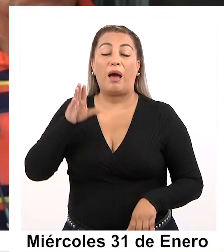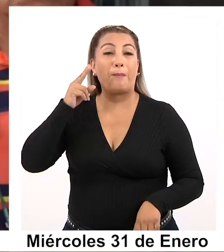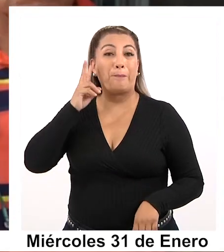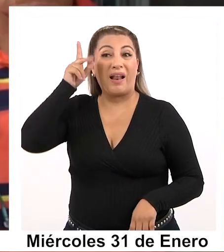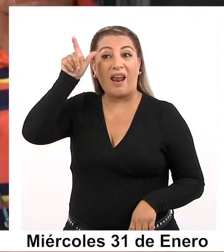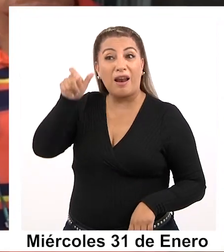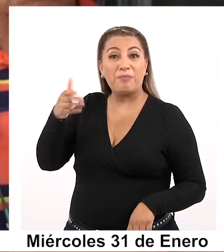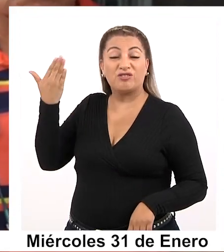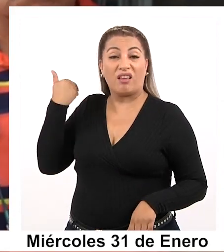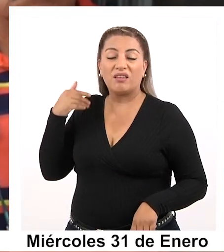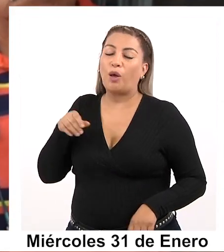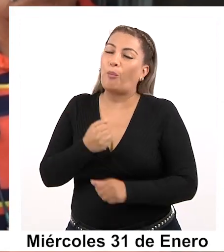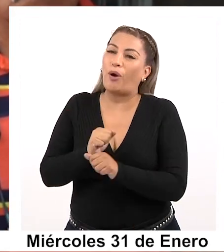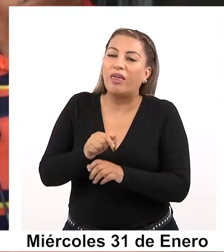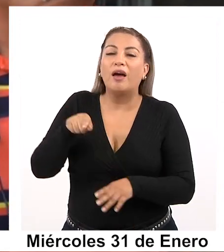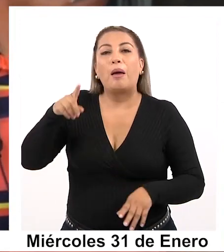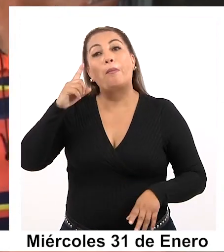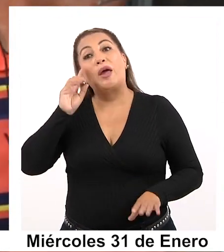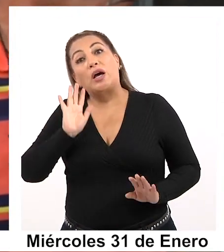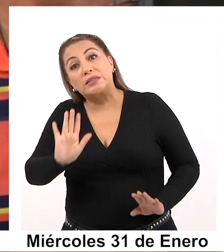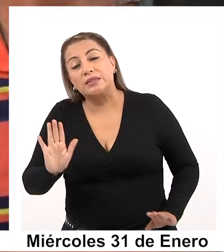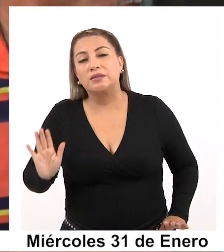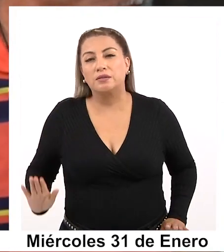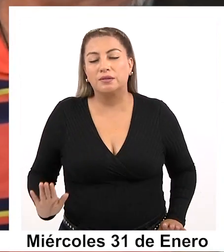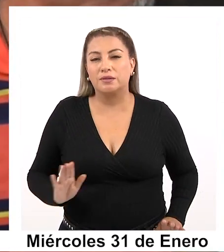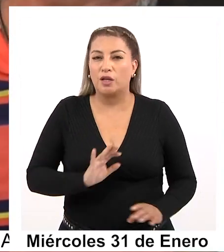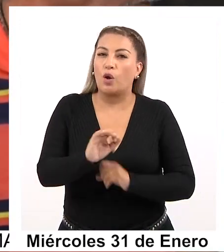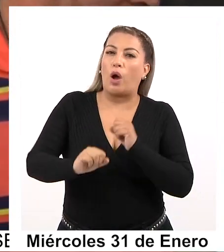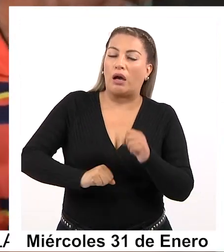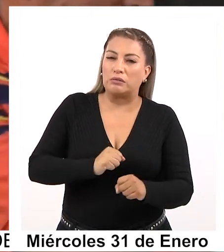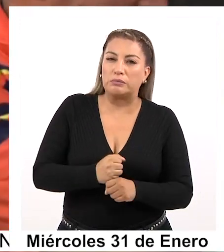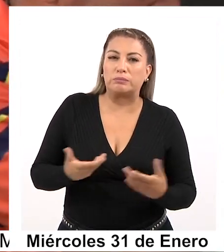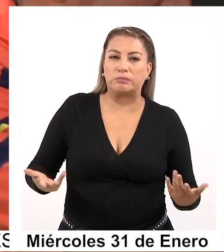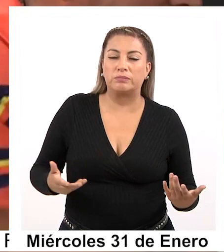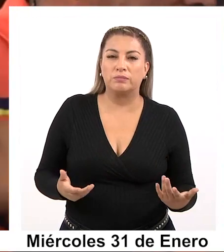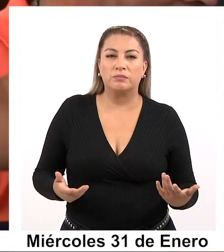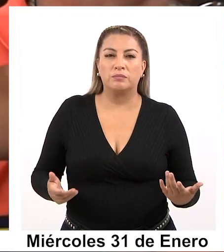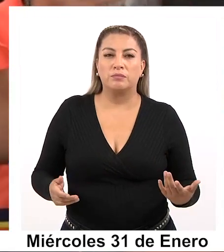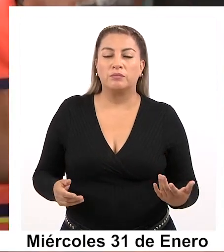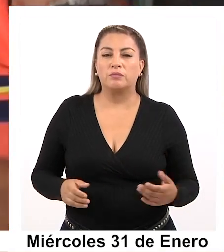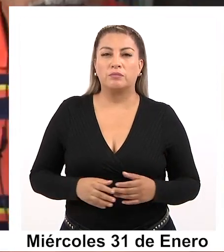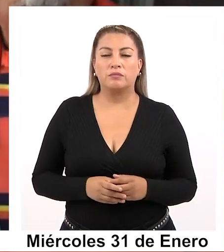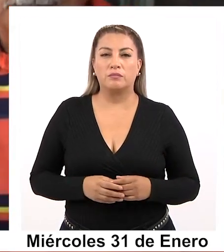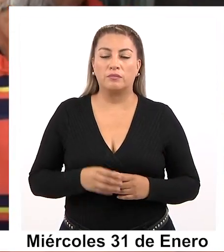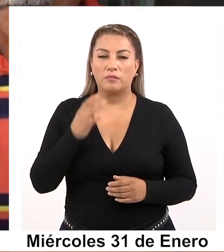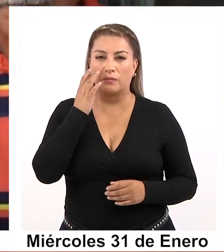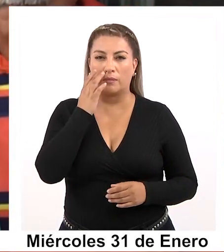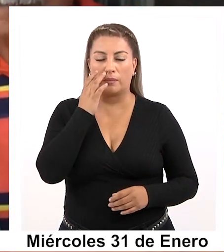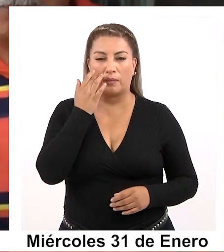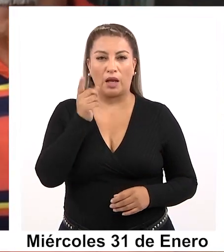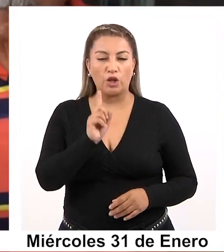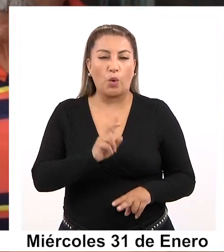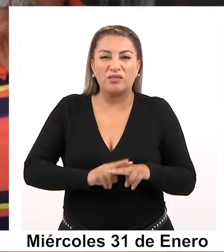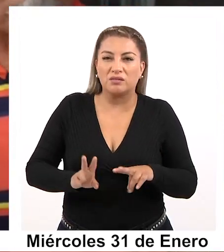ya sí, no hayan hecho su pega durante cinco años, no hicieron los